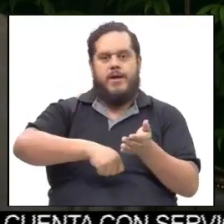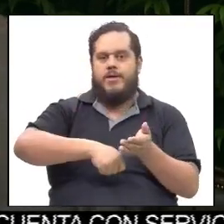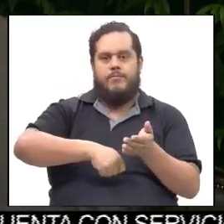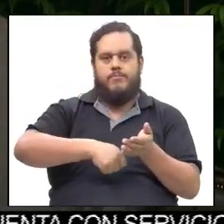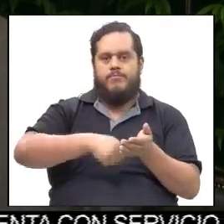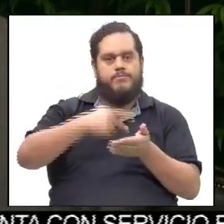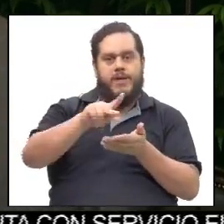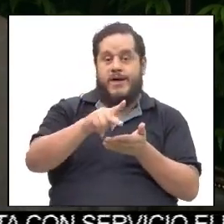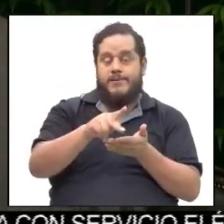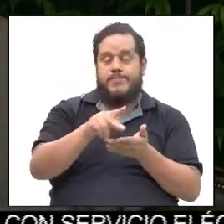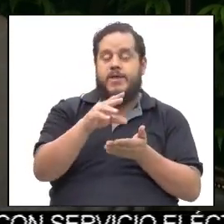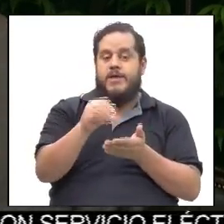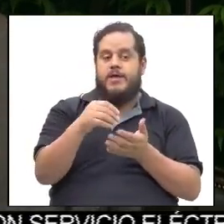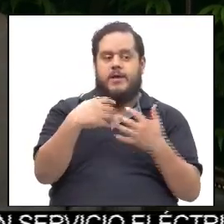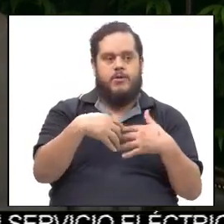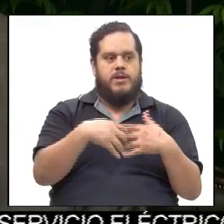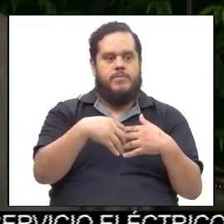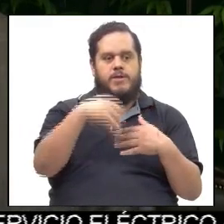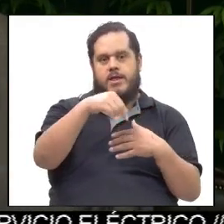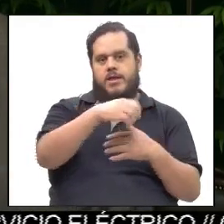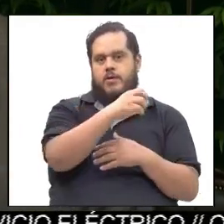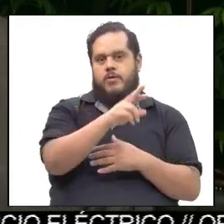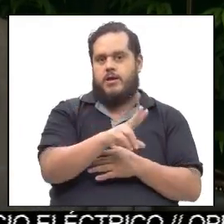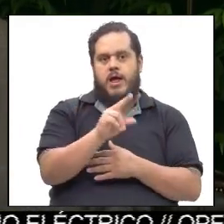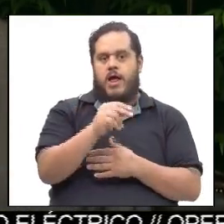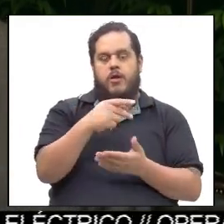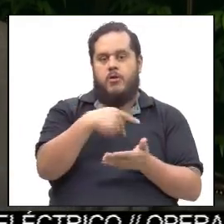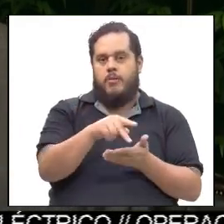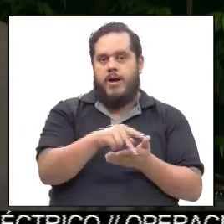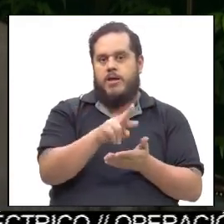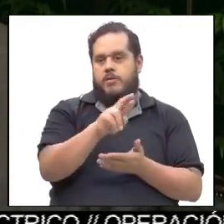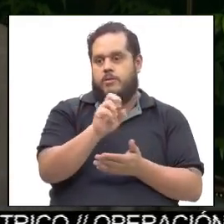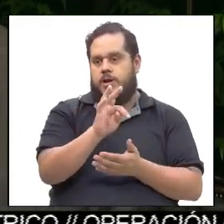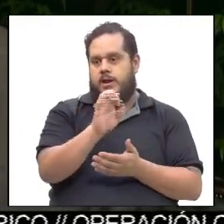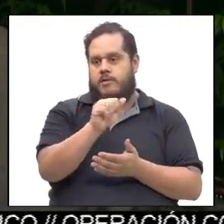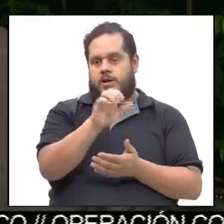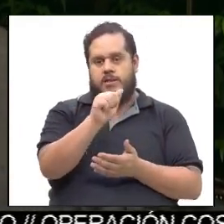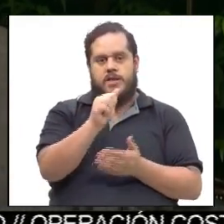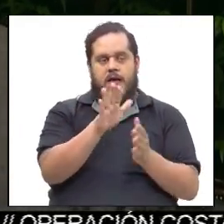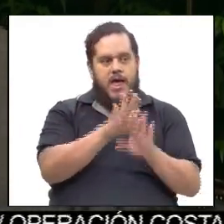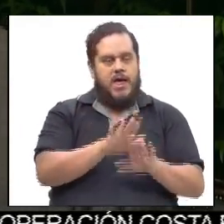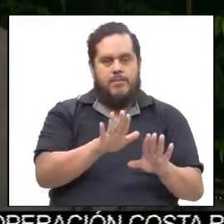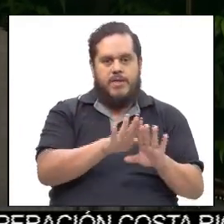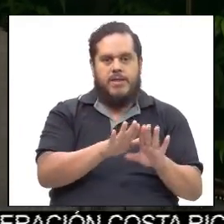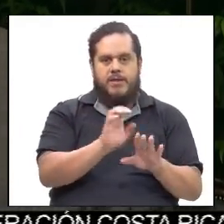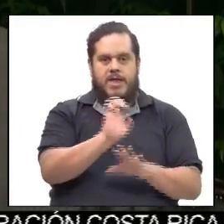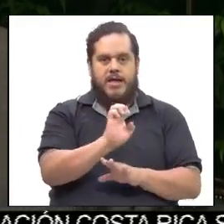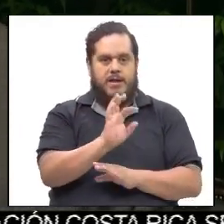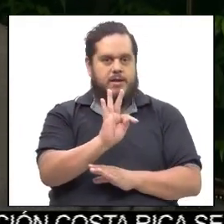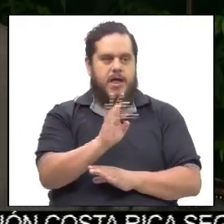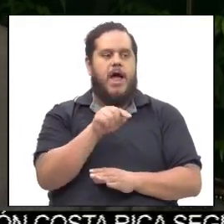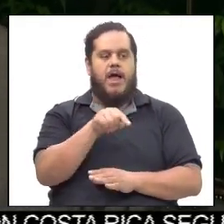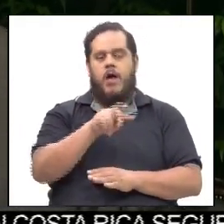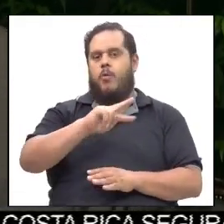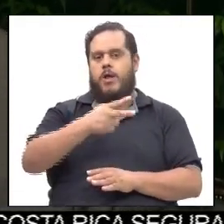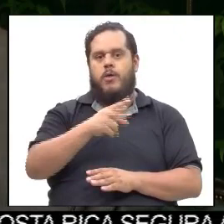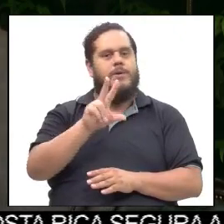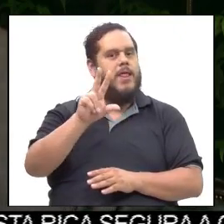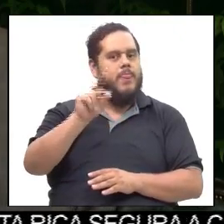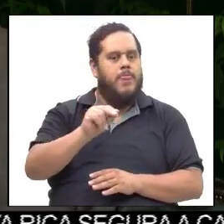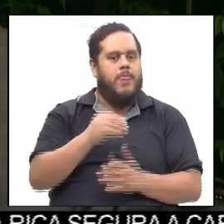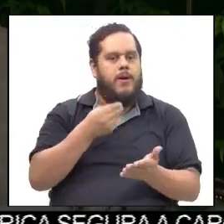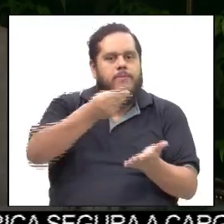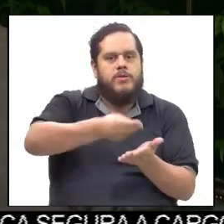y como las empresas en Costa Rica no pagan sobre las rentas pasivas extraterritoriales, entonces ahí hay una doble no imposición. Ese